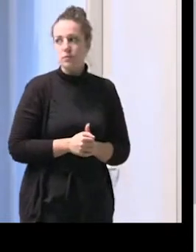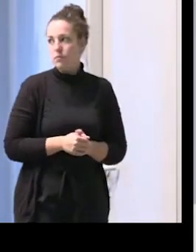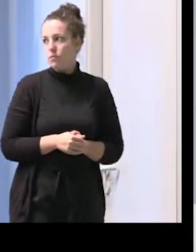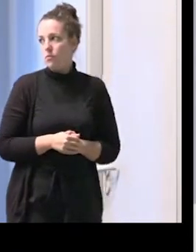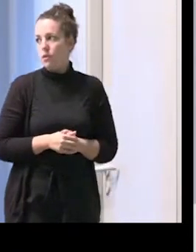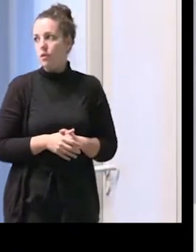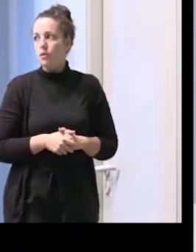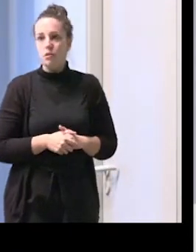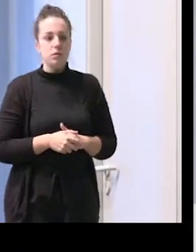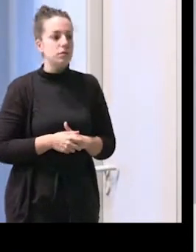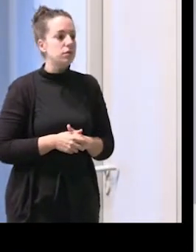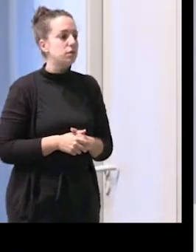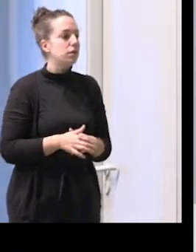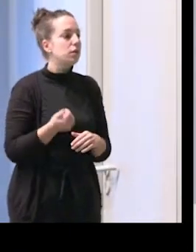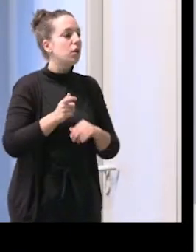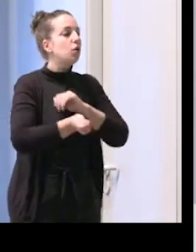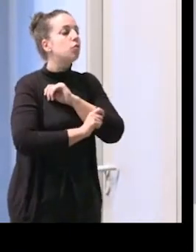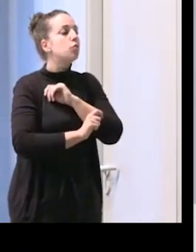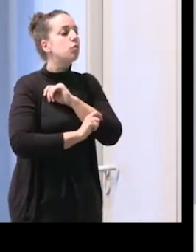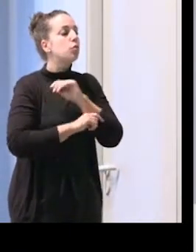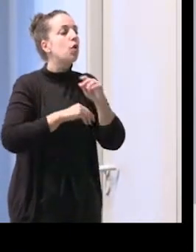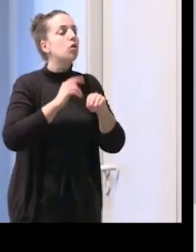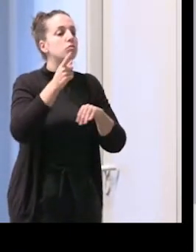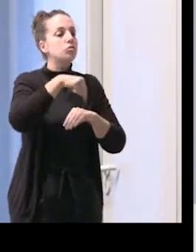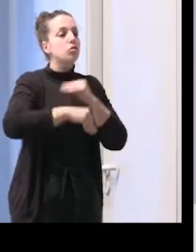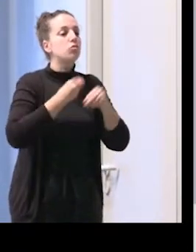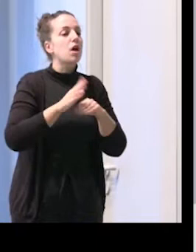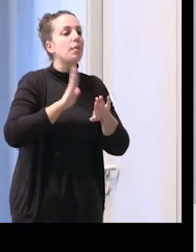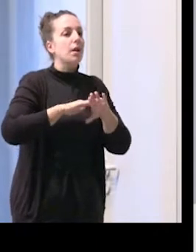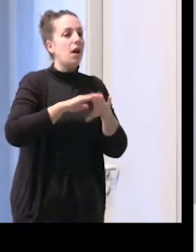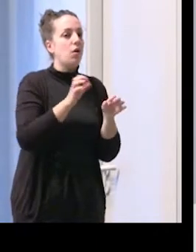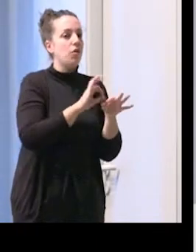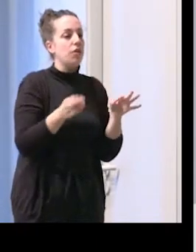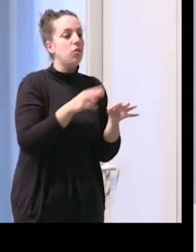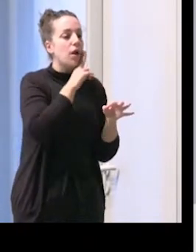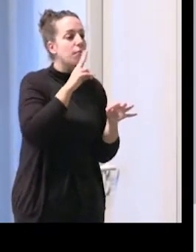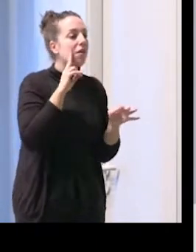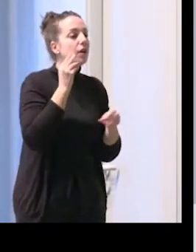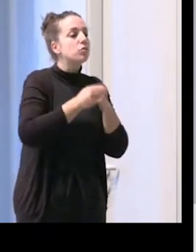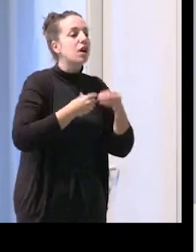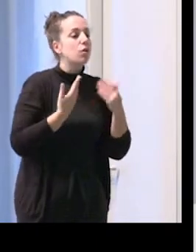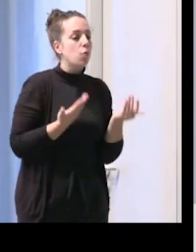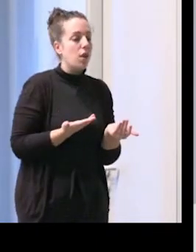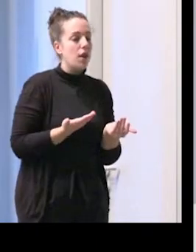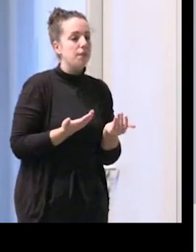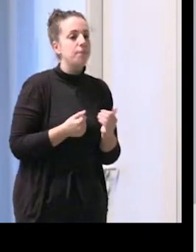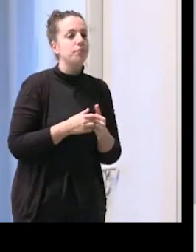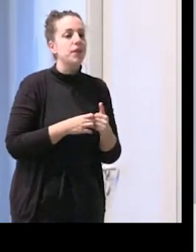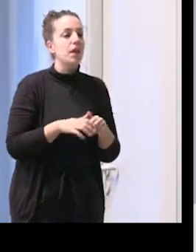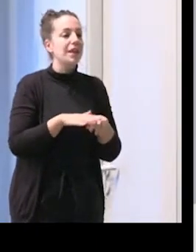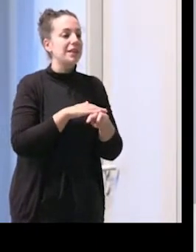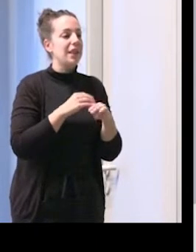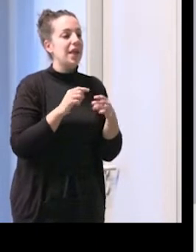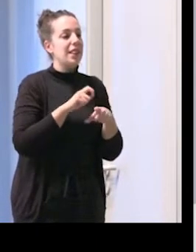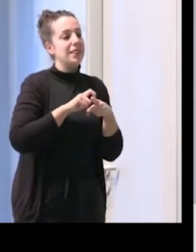¿Cuáles son las estrategias generales que podemos usar para aplicar células madres a distintos tipos de problemas? Hay básicamente 3